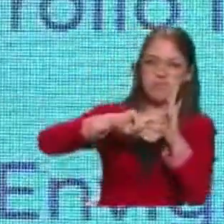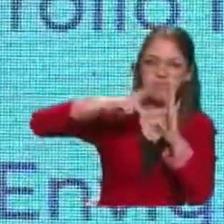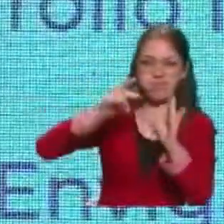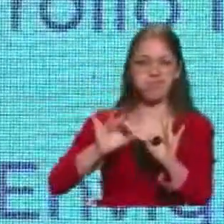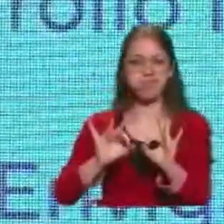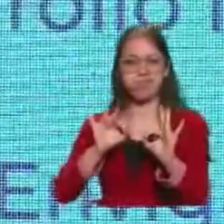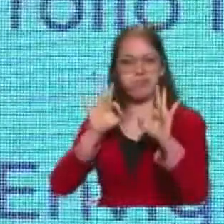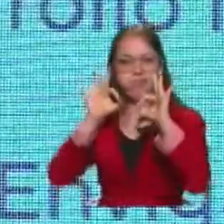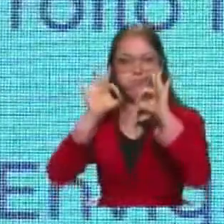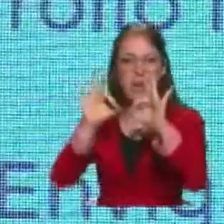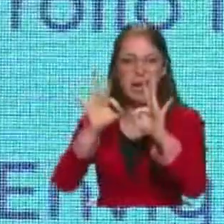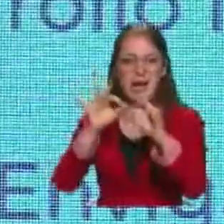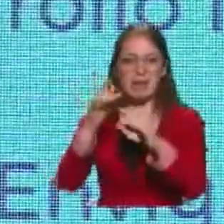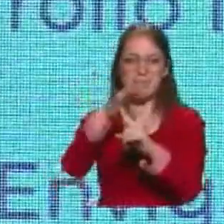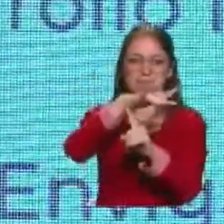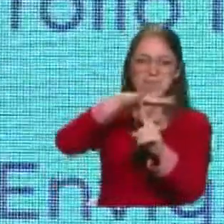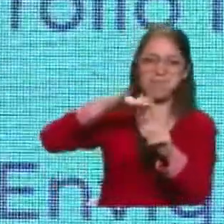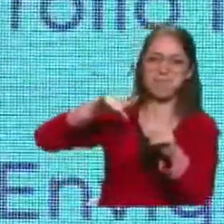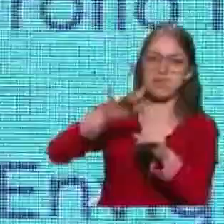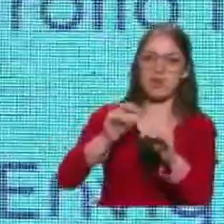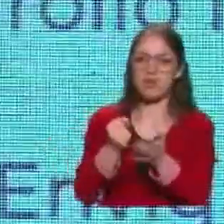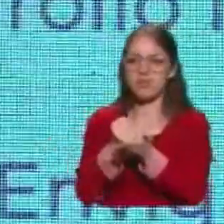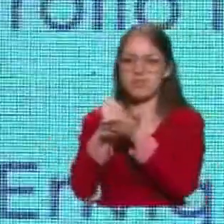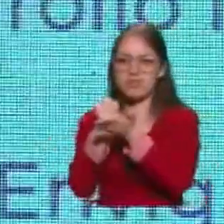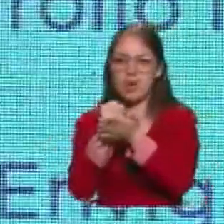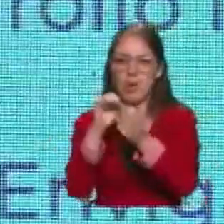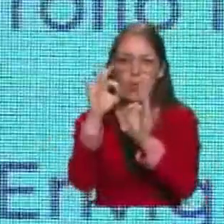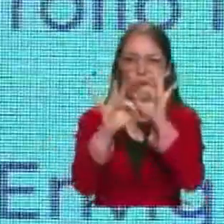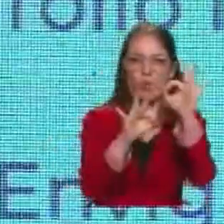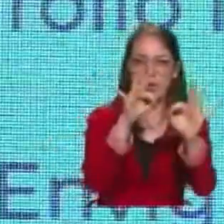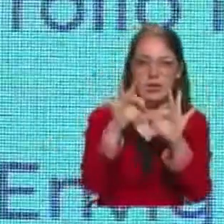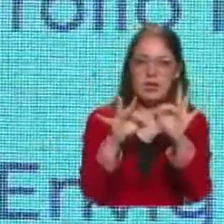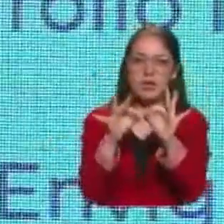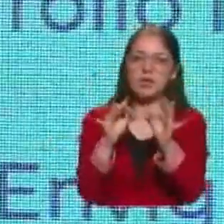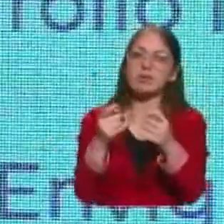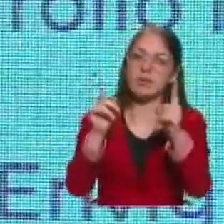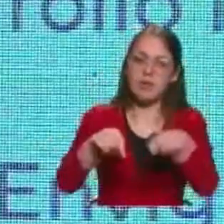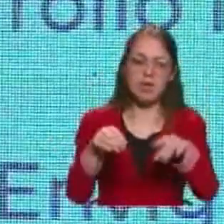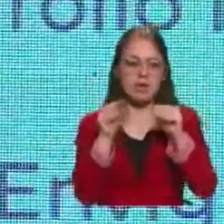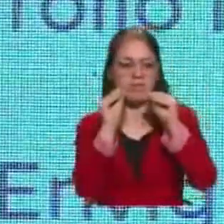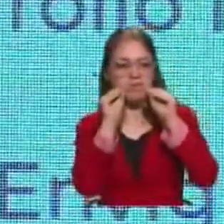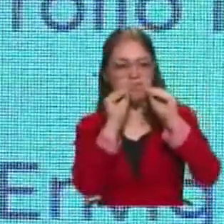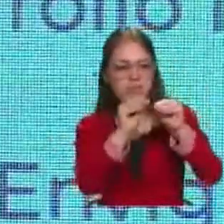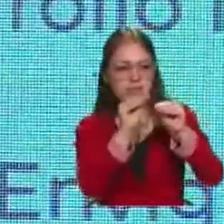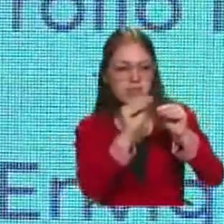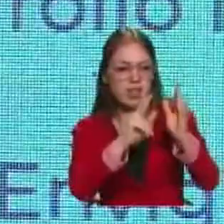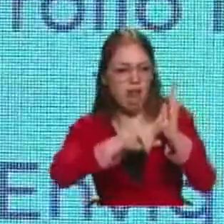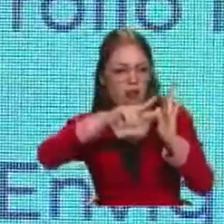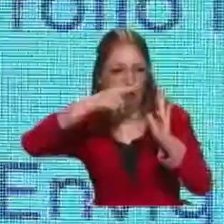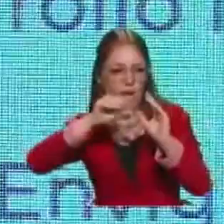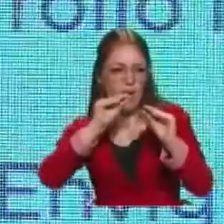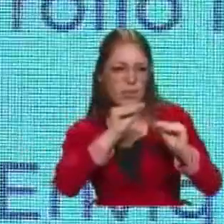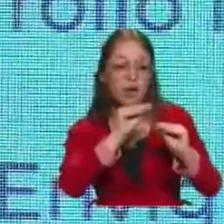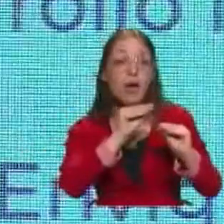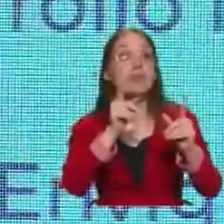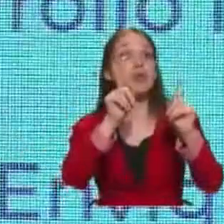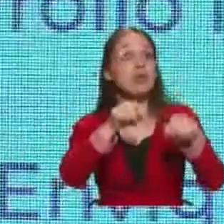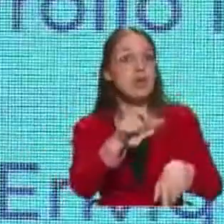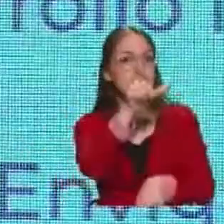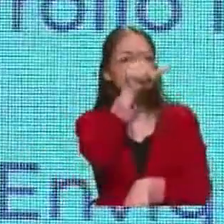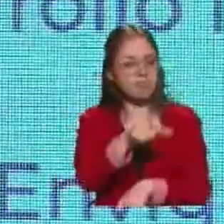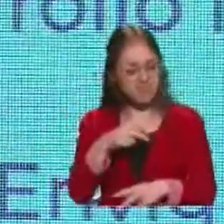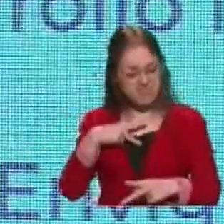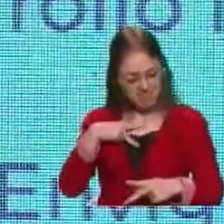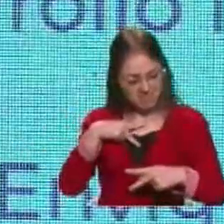instalaciones donde no solamente se apuesta a la enseñanza electro no logía sino de un ser humano razonable amigable con el